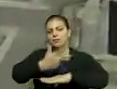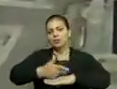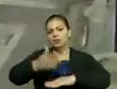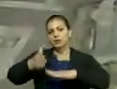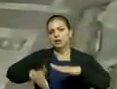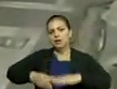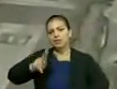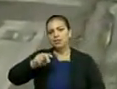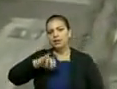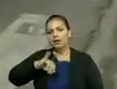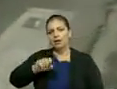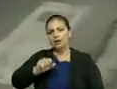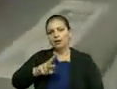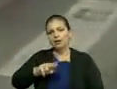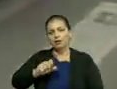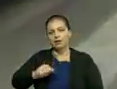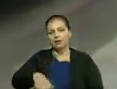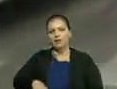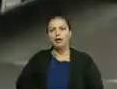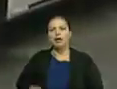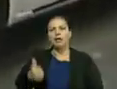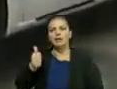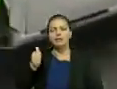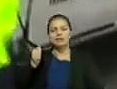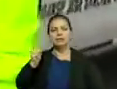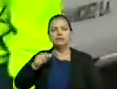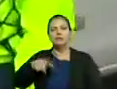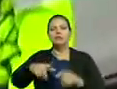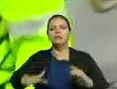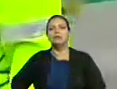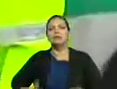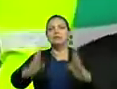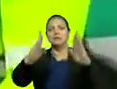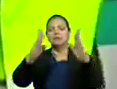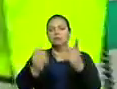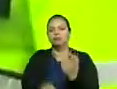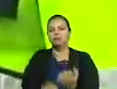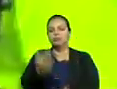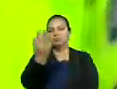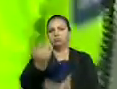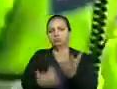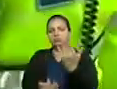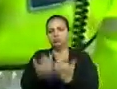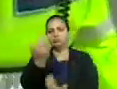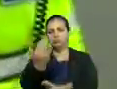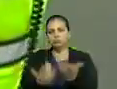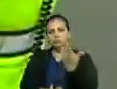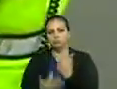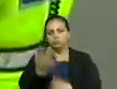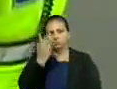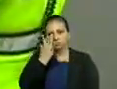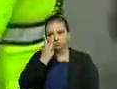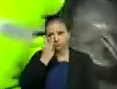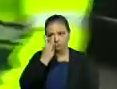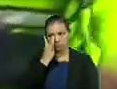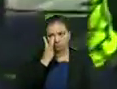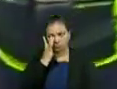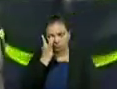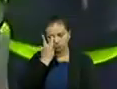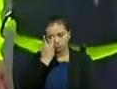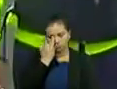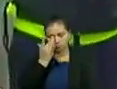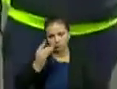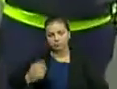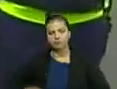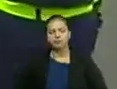Nájera, donde se registró el incendio en un almacén de venta de materiales plásticos navideños aquí en el